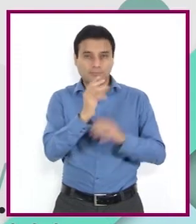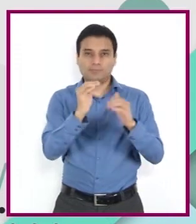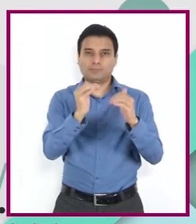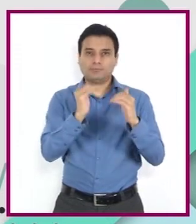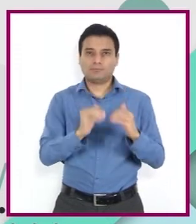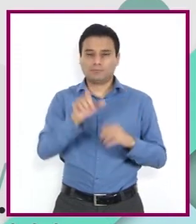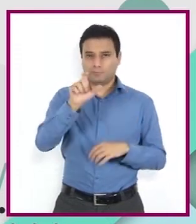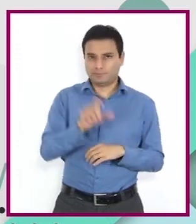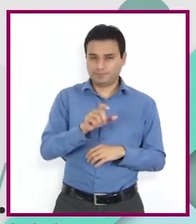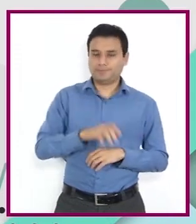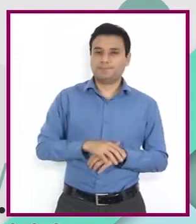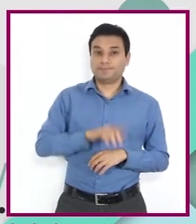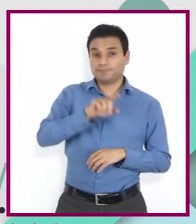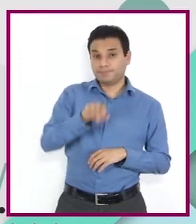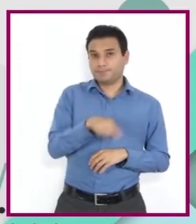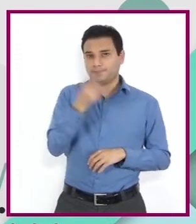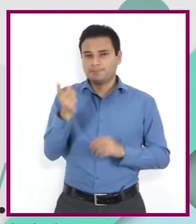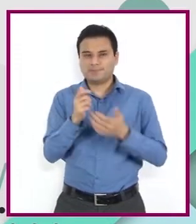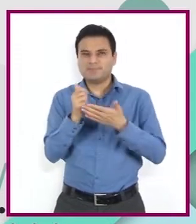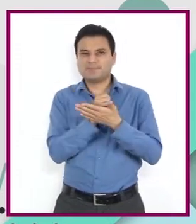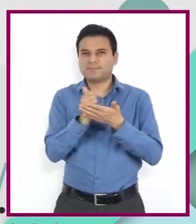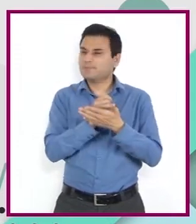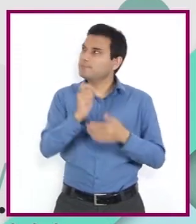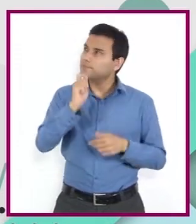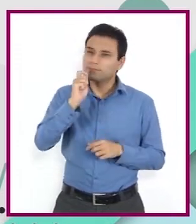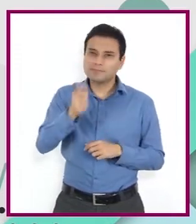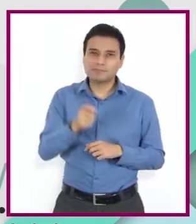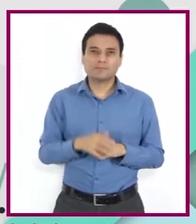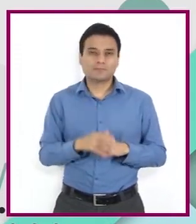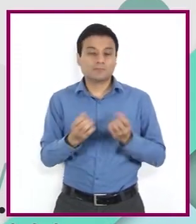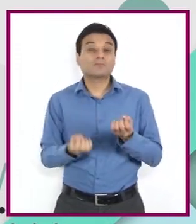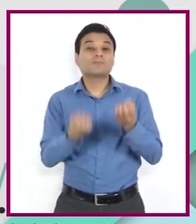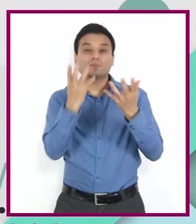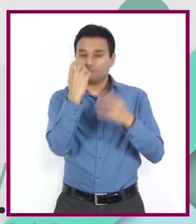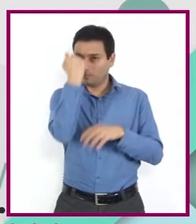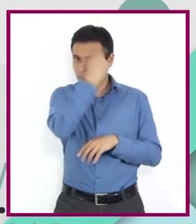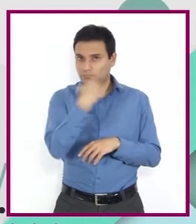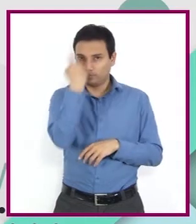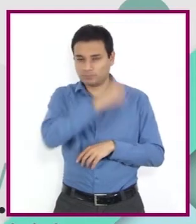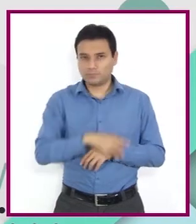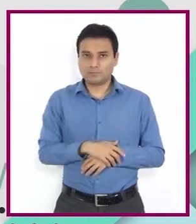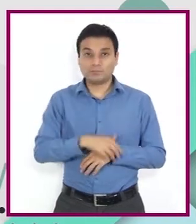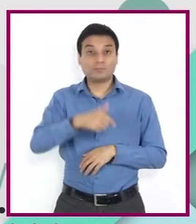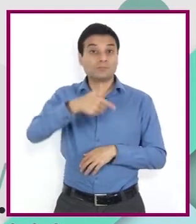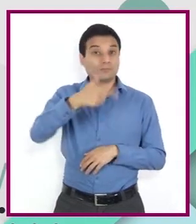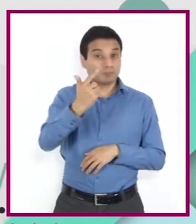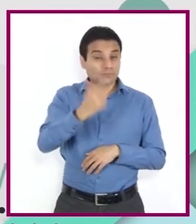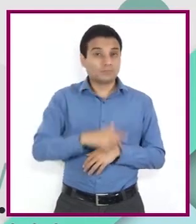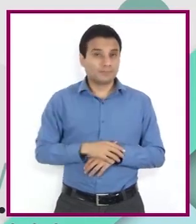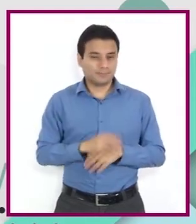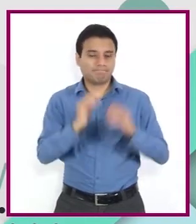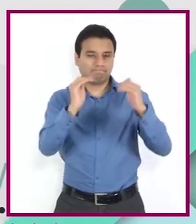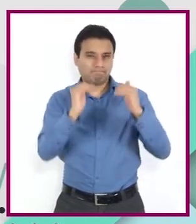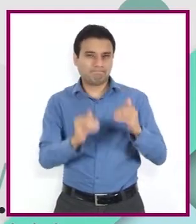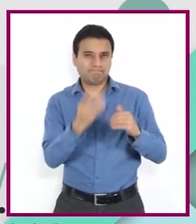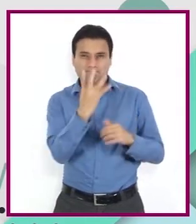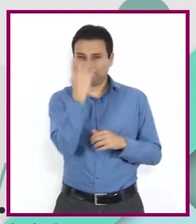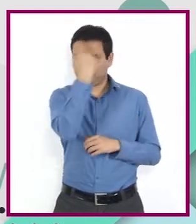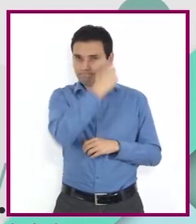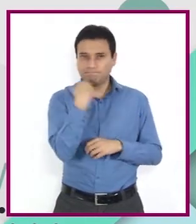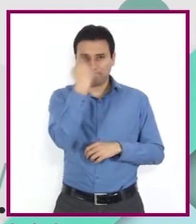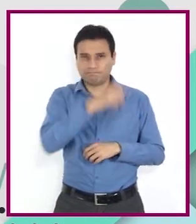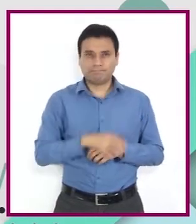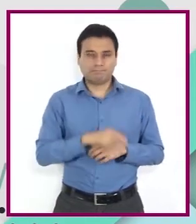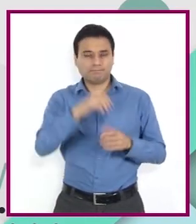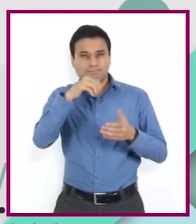La segunda columna la titulamos como horas y ahí escribimos 12 y 4, que son las horas que tardarían en pintar